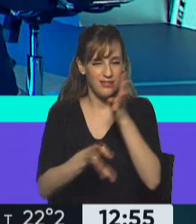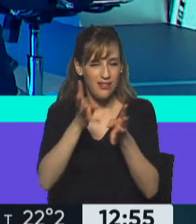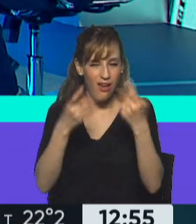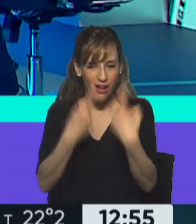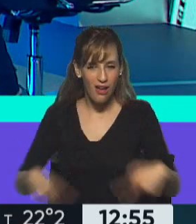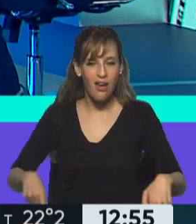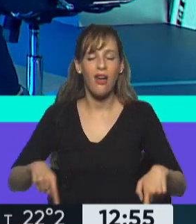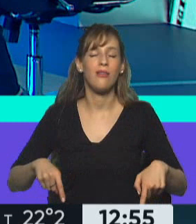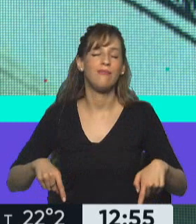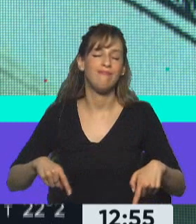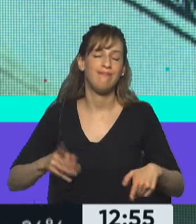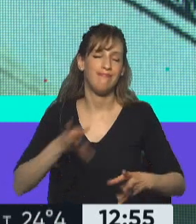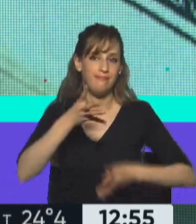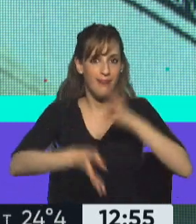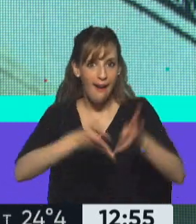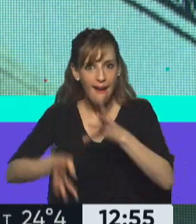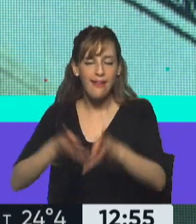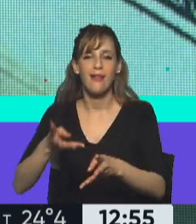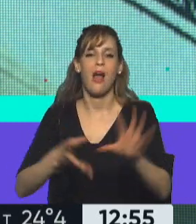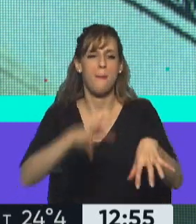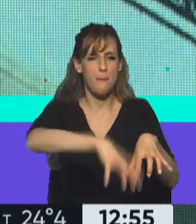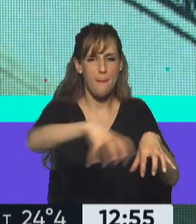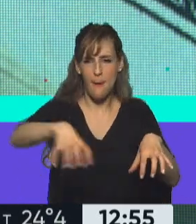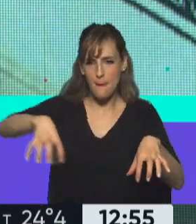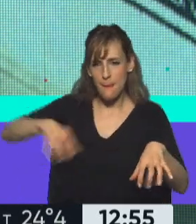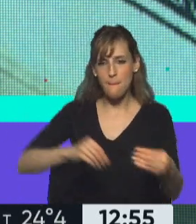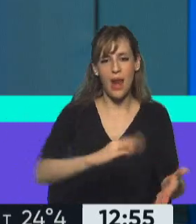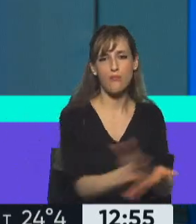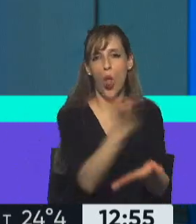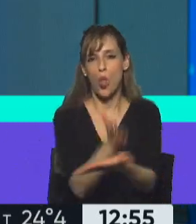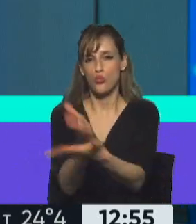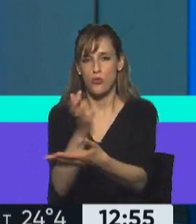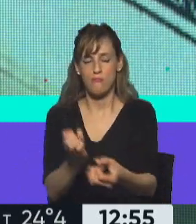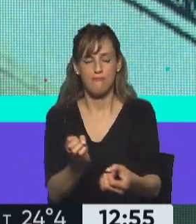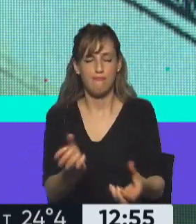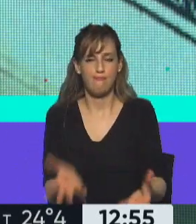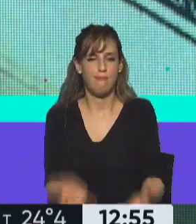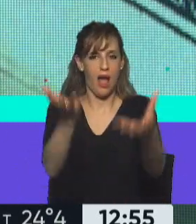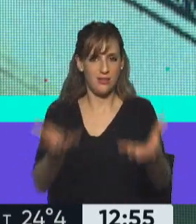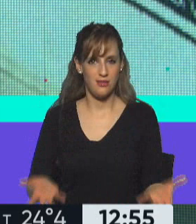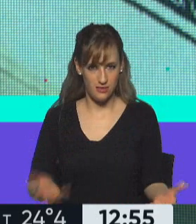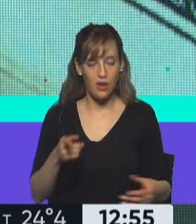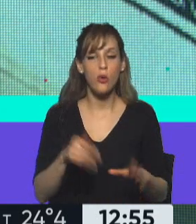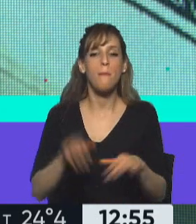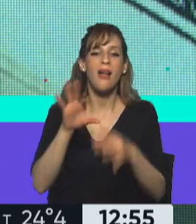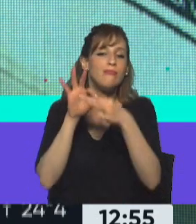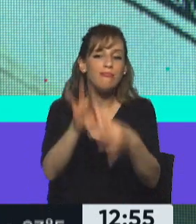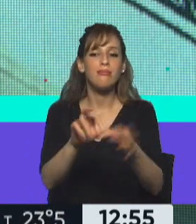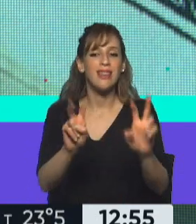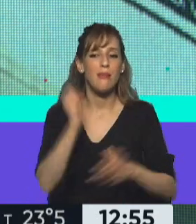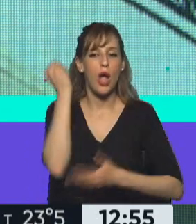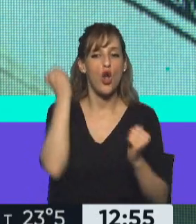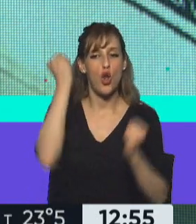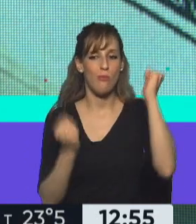de incorporar maquinaria y aumentar la productividad. Son cuestiones que tienen que ver con el funcionamiento económico, digamos. Por eso se hace el sacrificio,